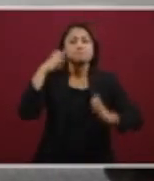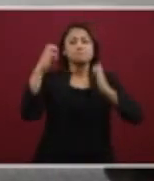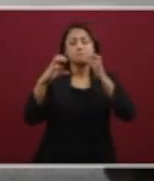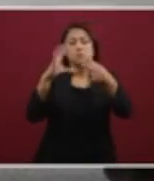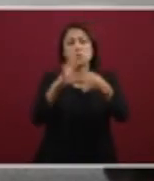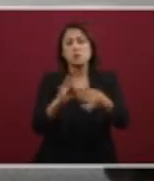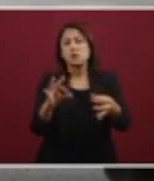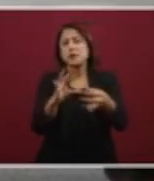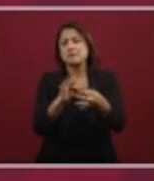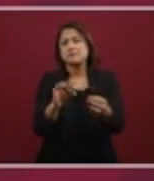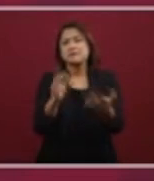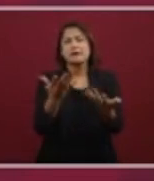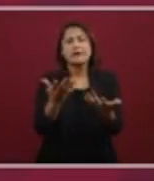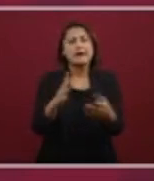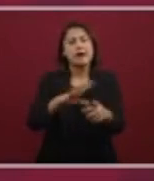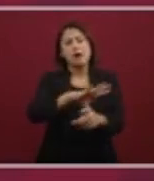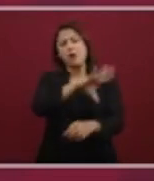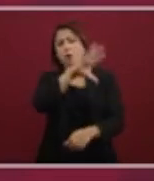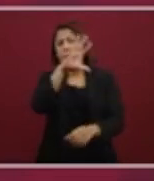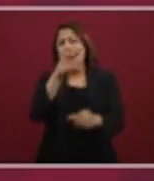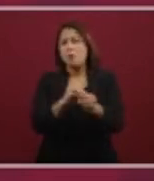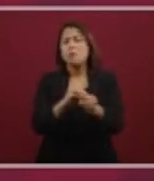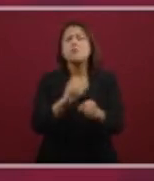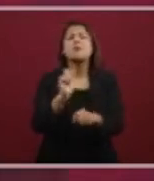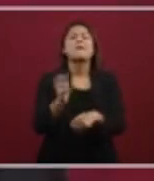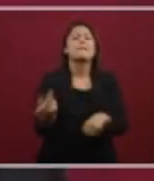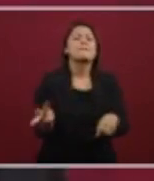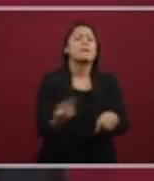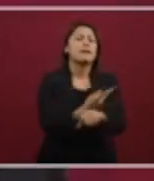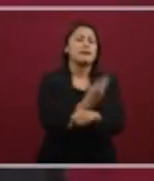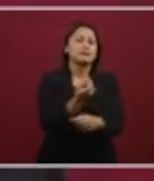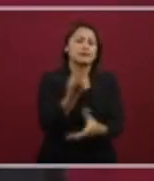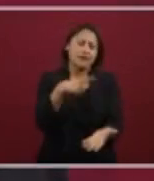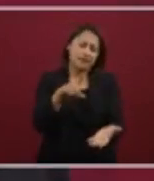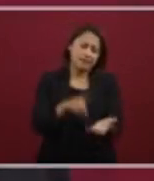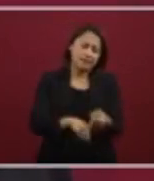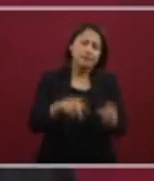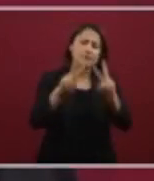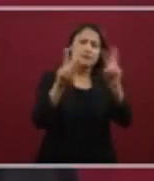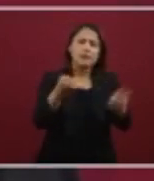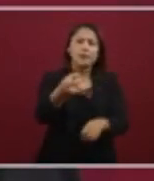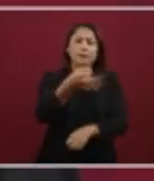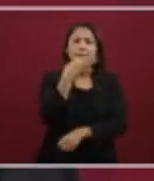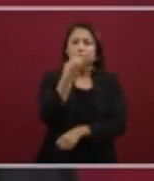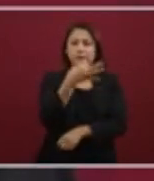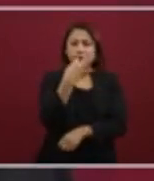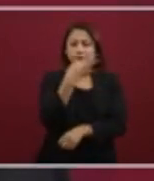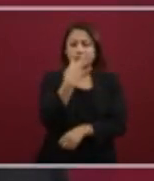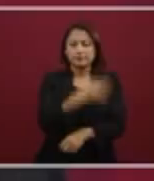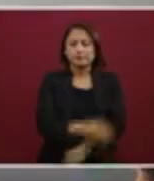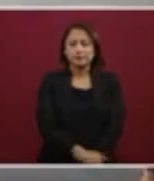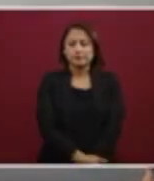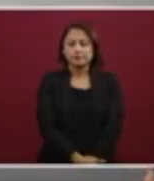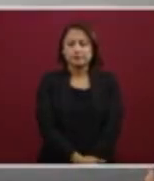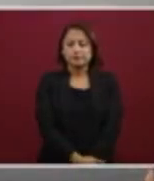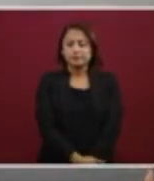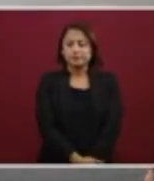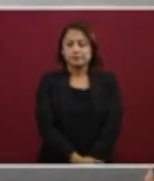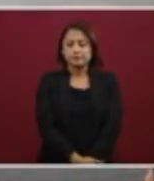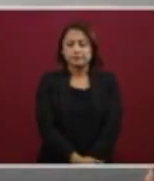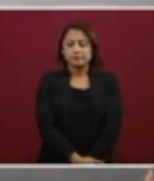general cómo está la situación de las medicinas. Tenemos